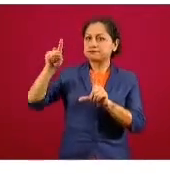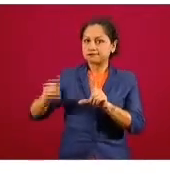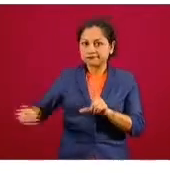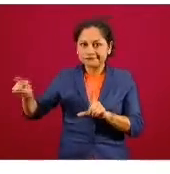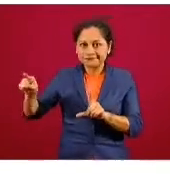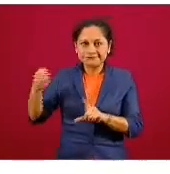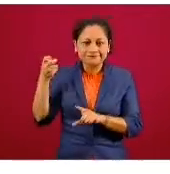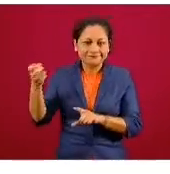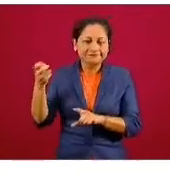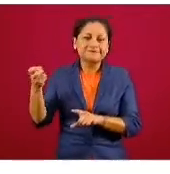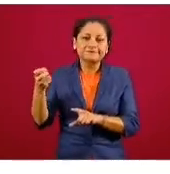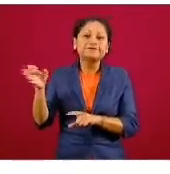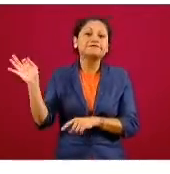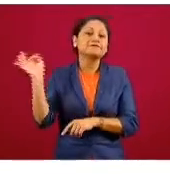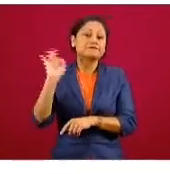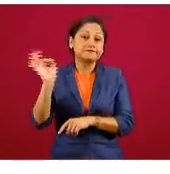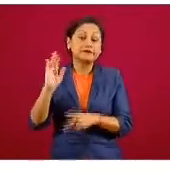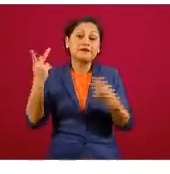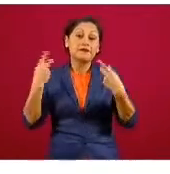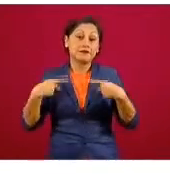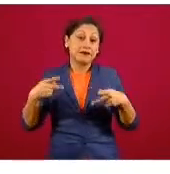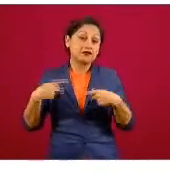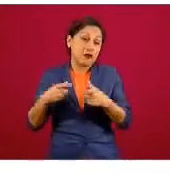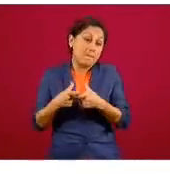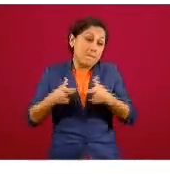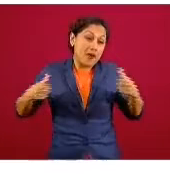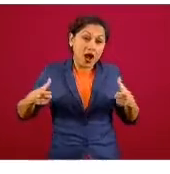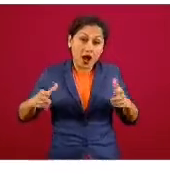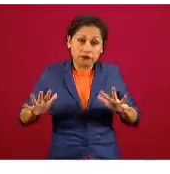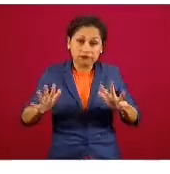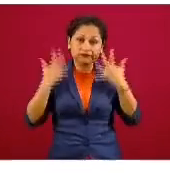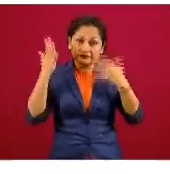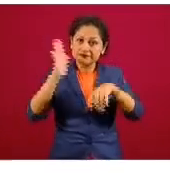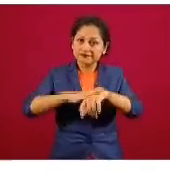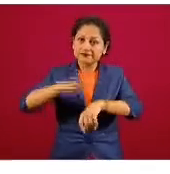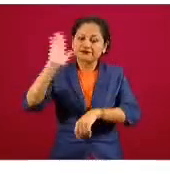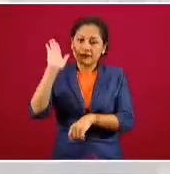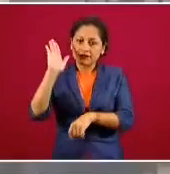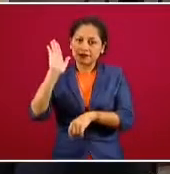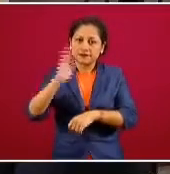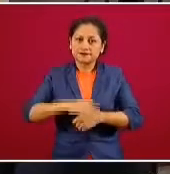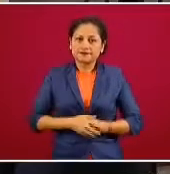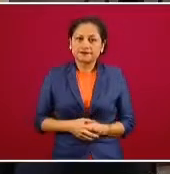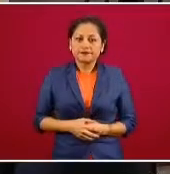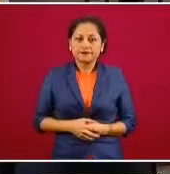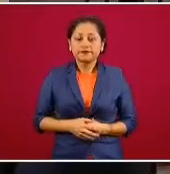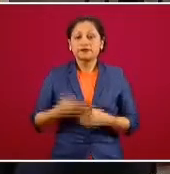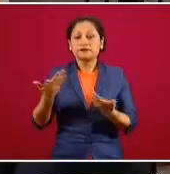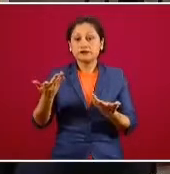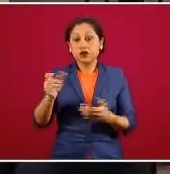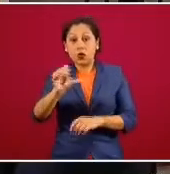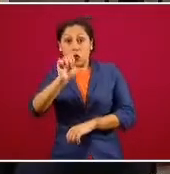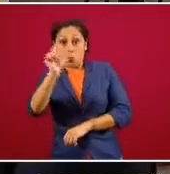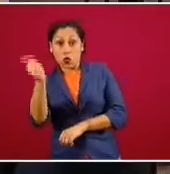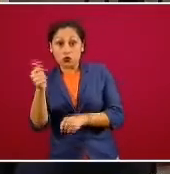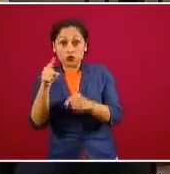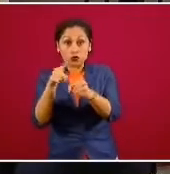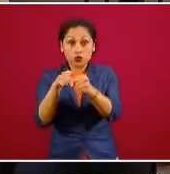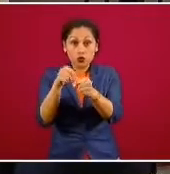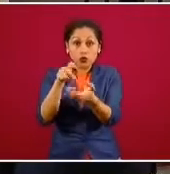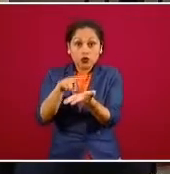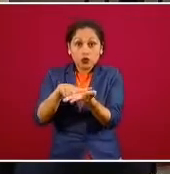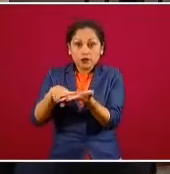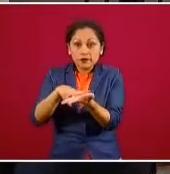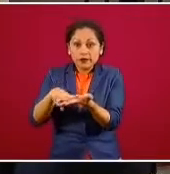la cantidad de casos que se presentarían si no se hicieran intervenciones. En la curva verde lo que se ve es lo